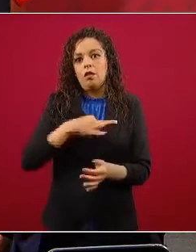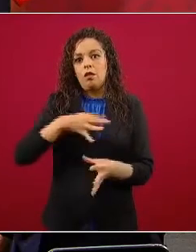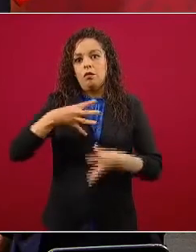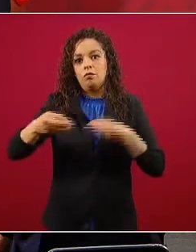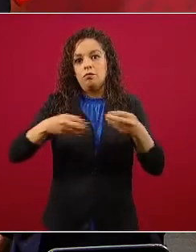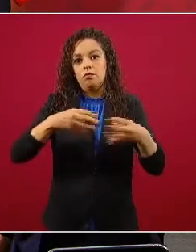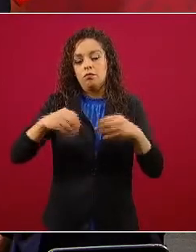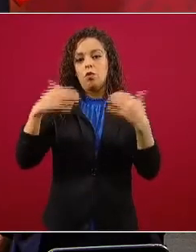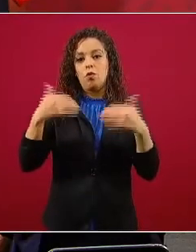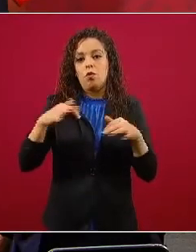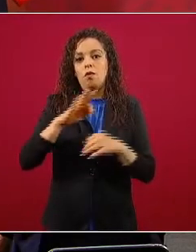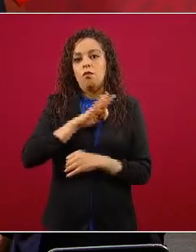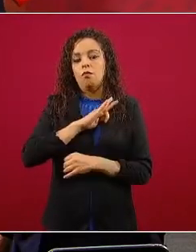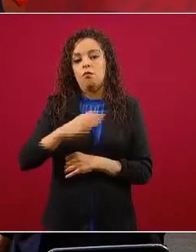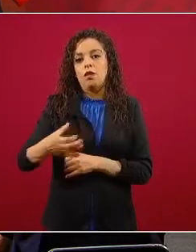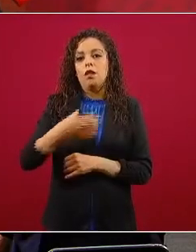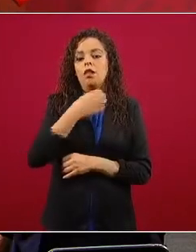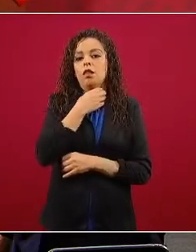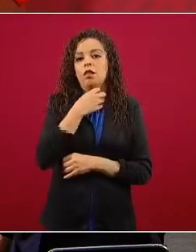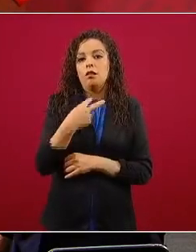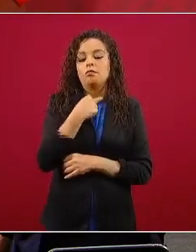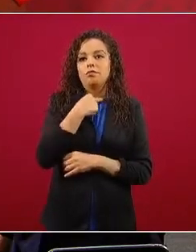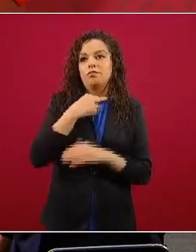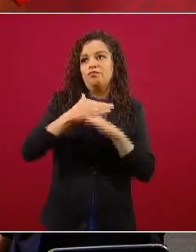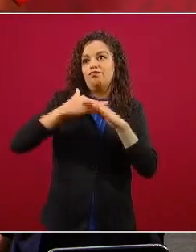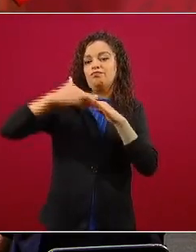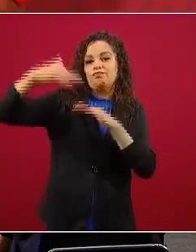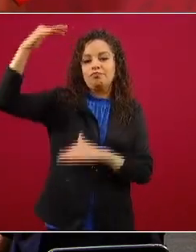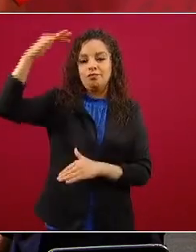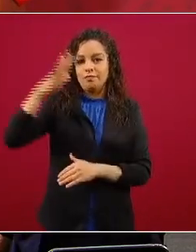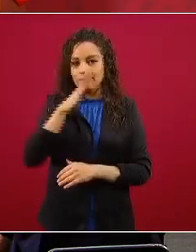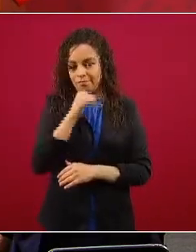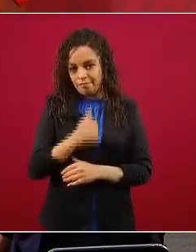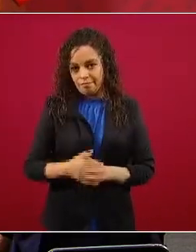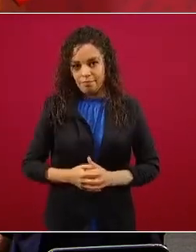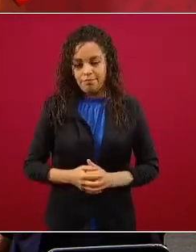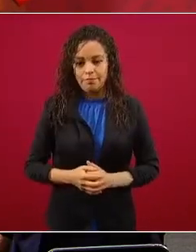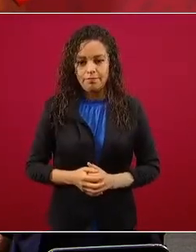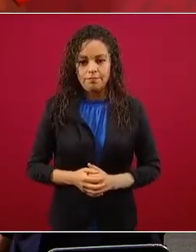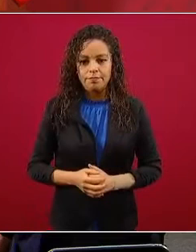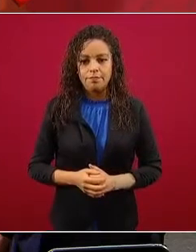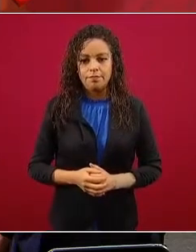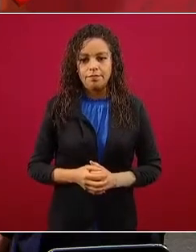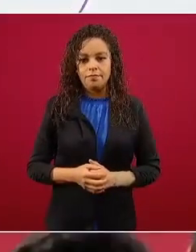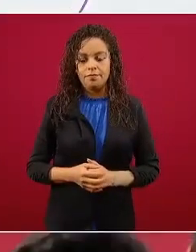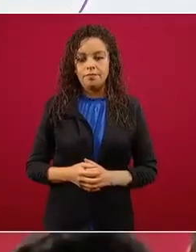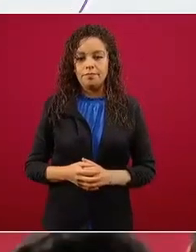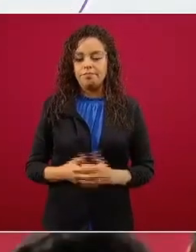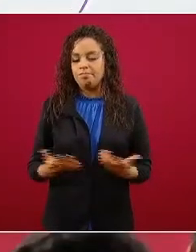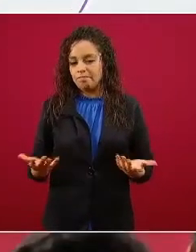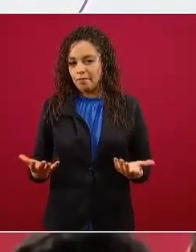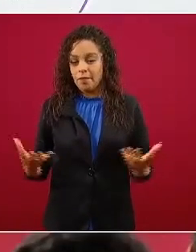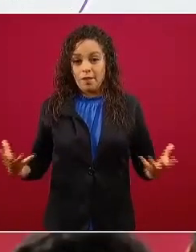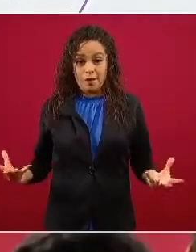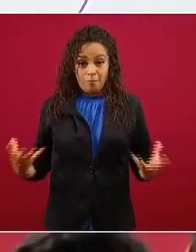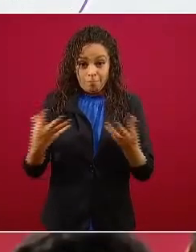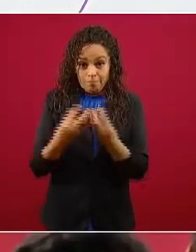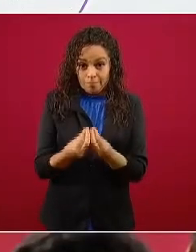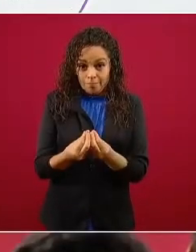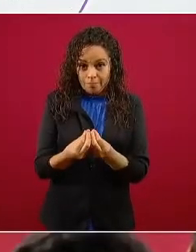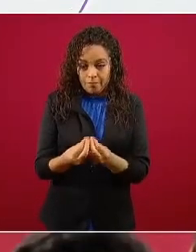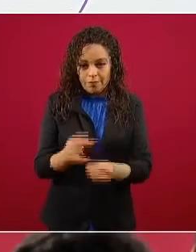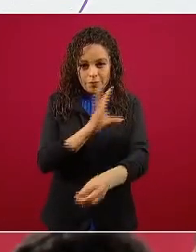rebase. Y lo segundo que queremos comentar es este trabajo coordinado, integrado del sector